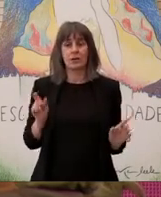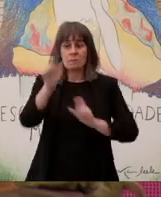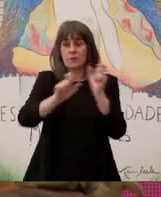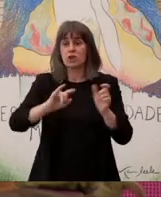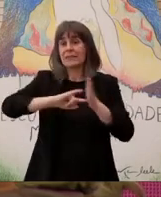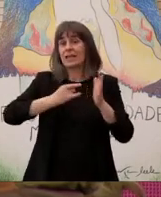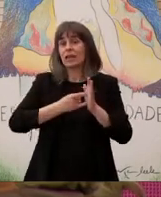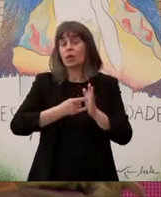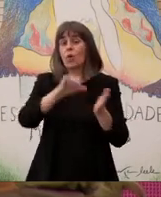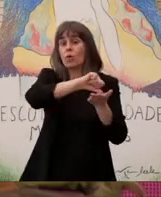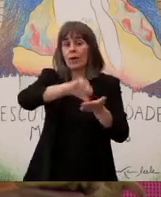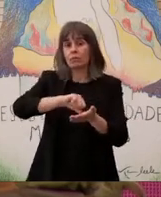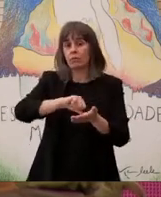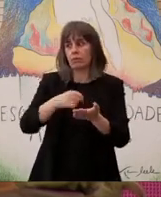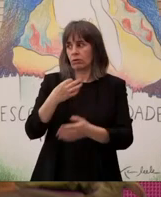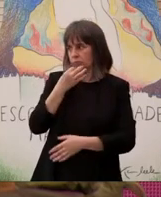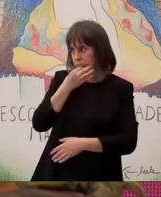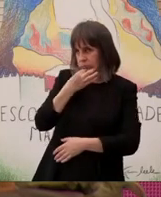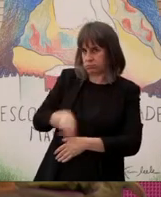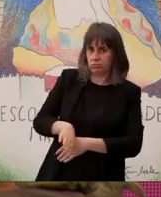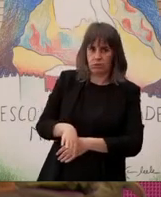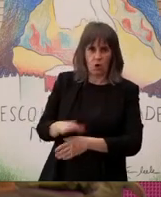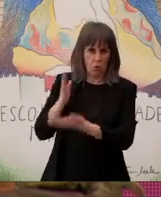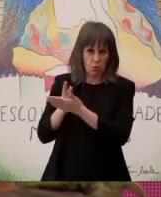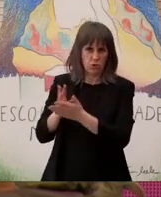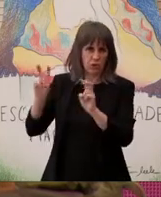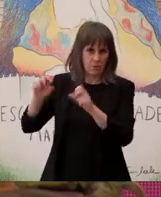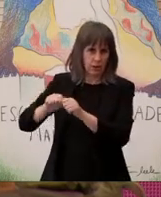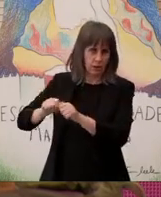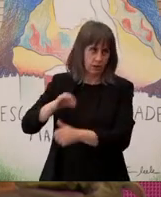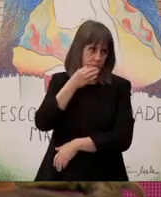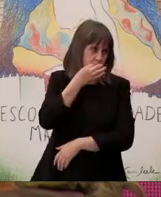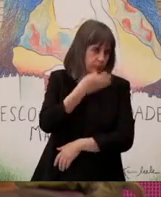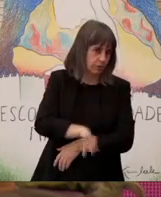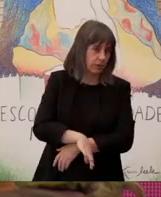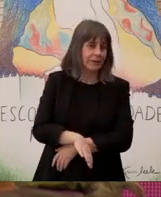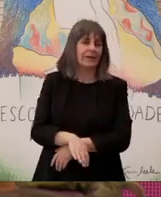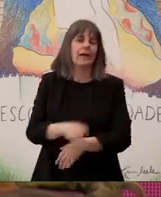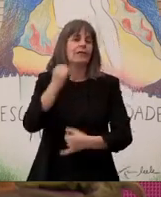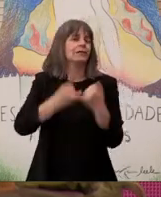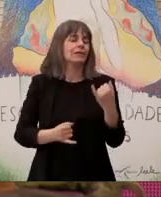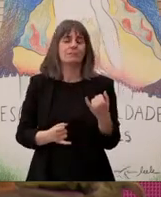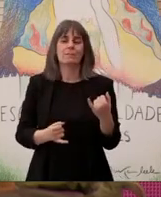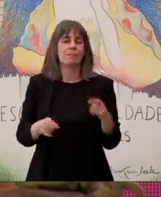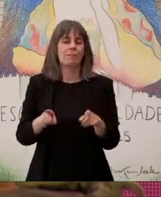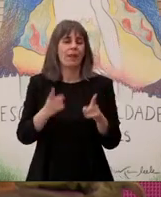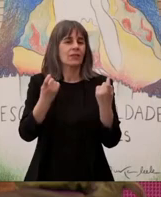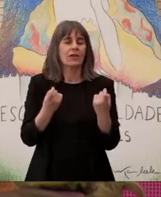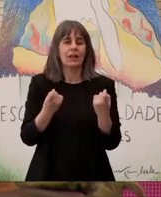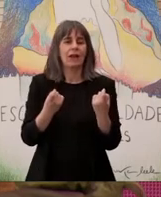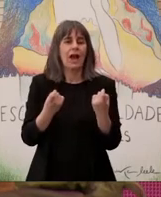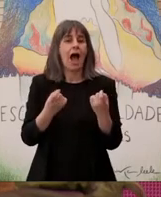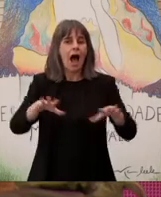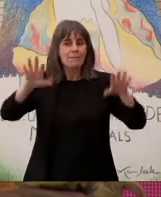de urbanismo de voz ahora este curso de género o personales Entonces si no hay si no hay un aprendizaje técnico de